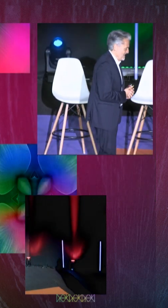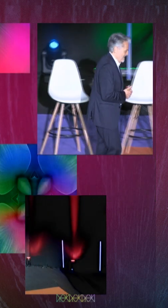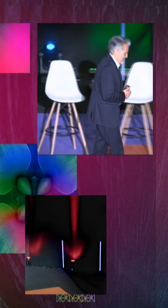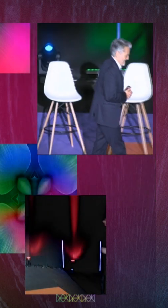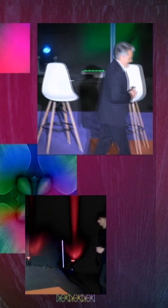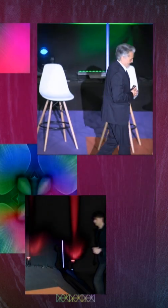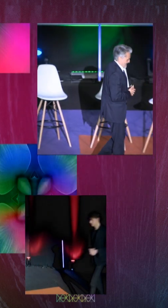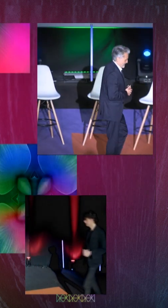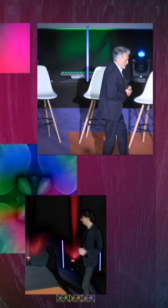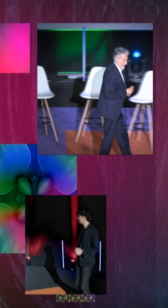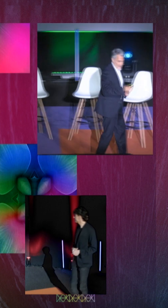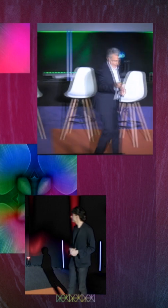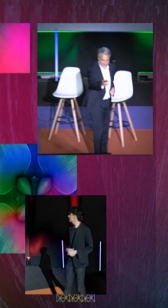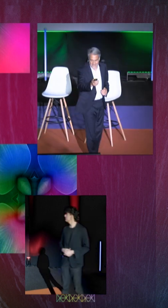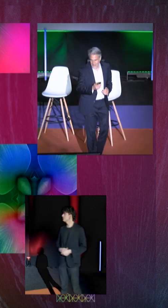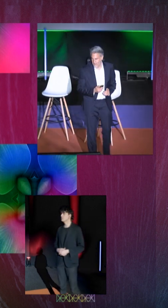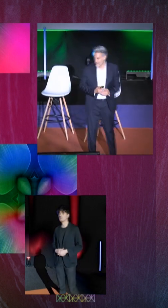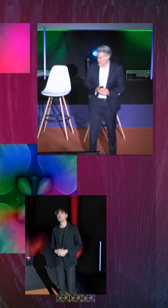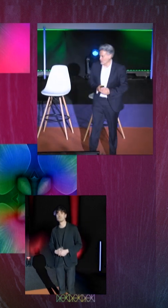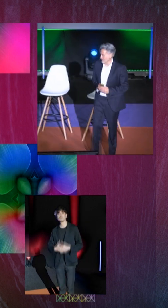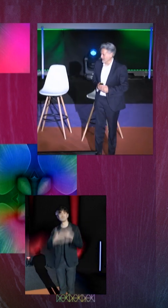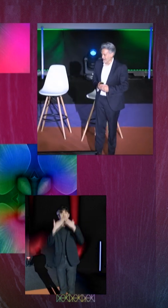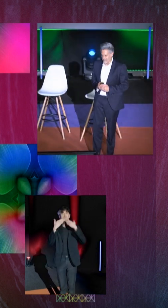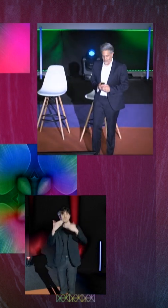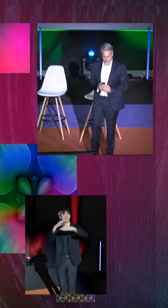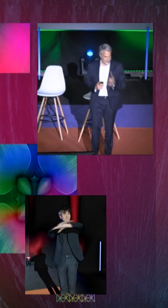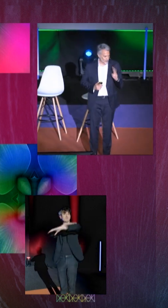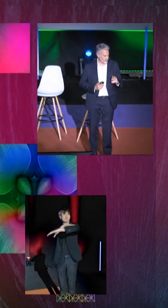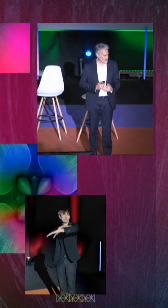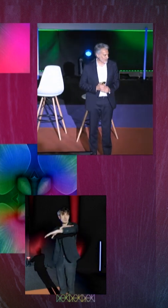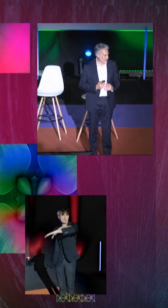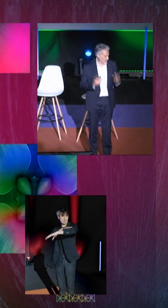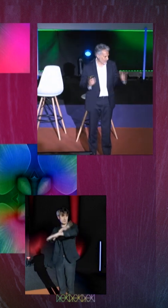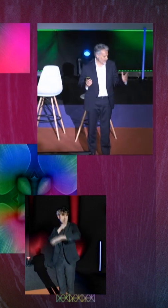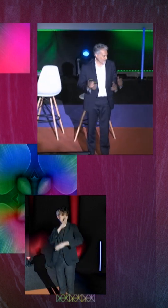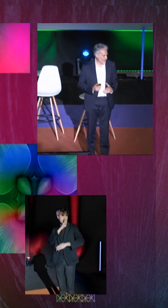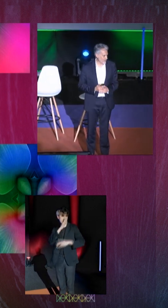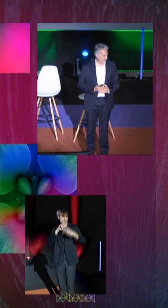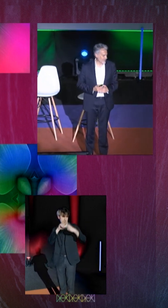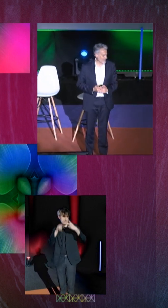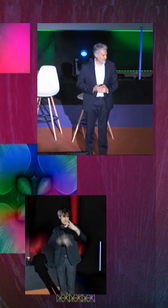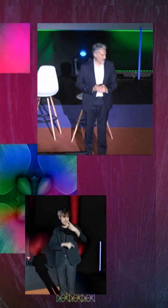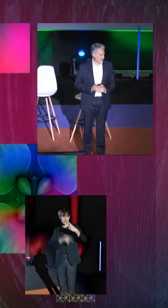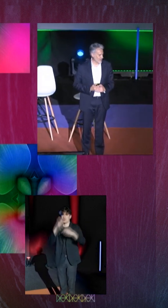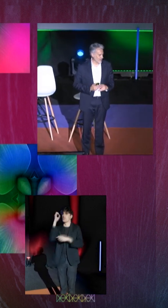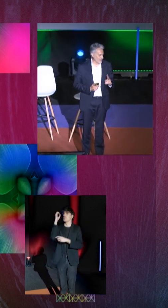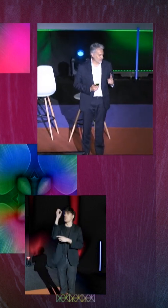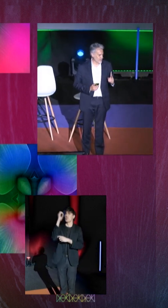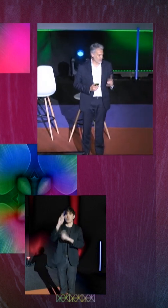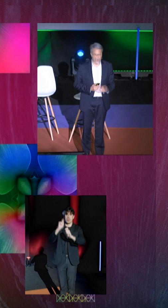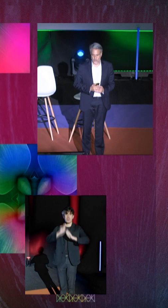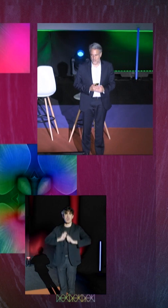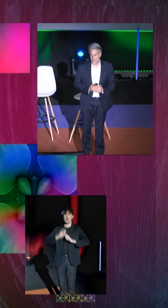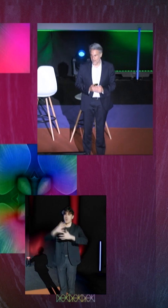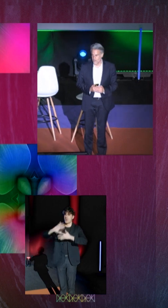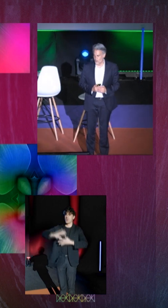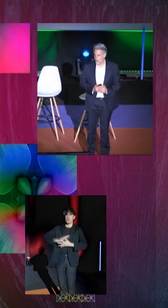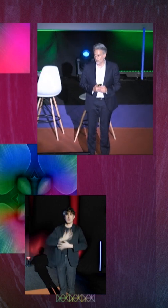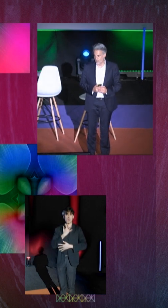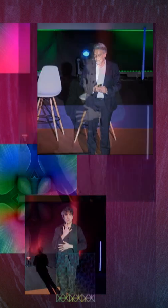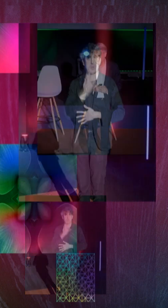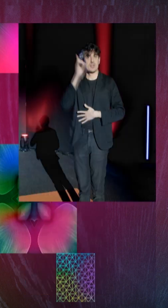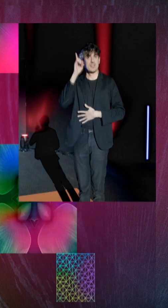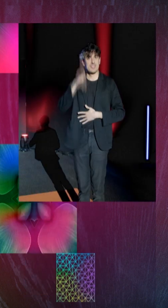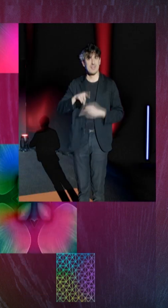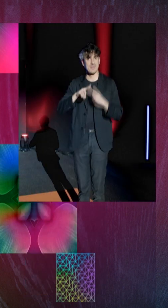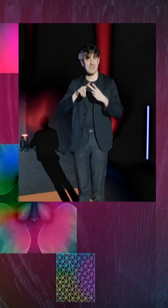aplauso tengo que darle las gracias al ministro por dos motivos uno por hacer una ponencia tan inspiradora y dos por ponernos en aprieto con